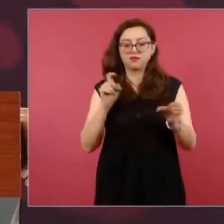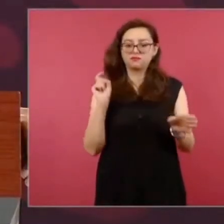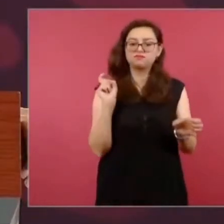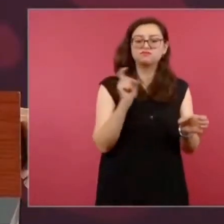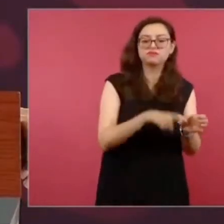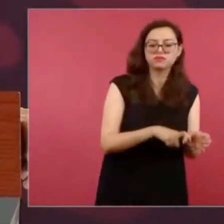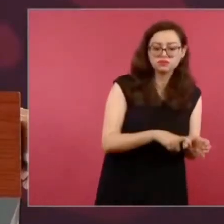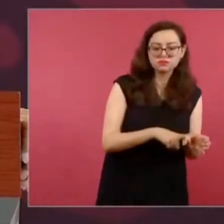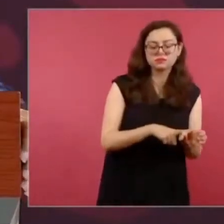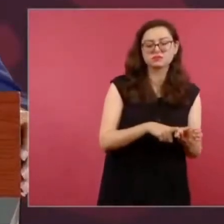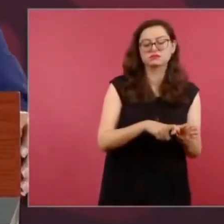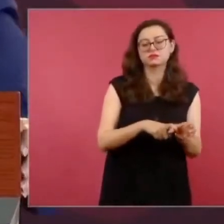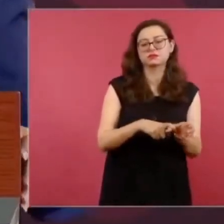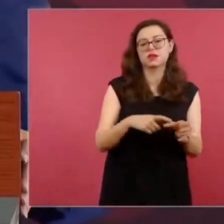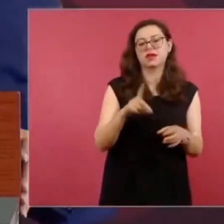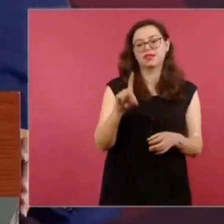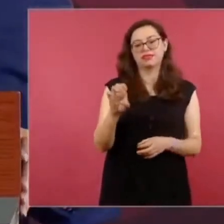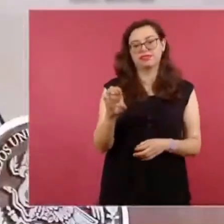Y yo creo que